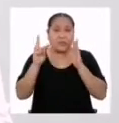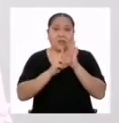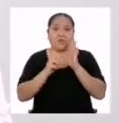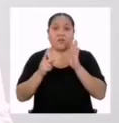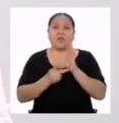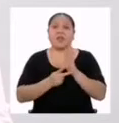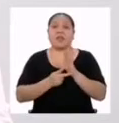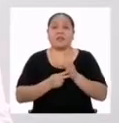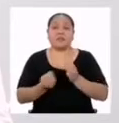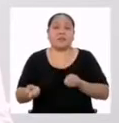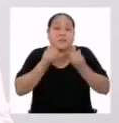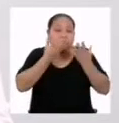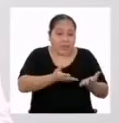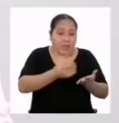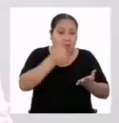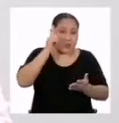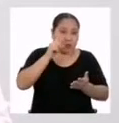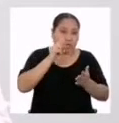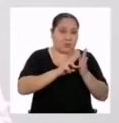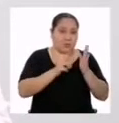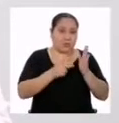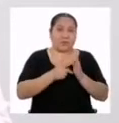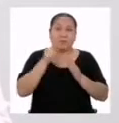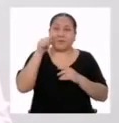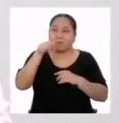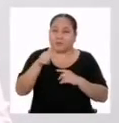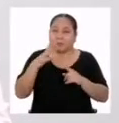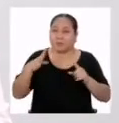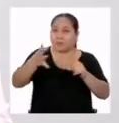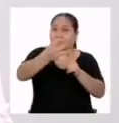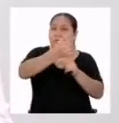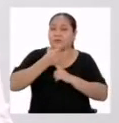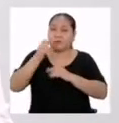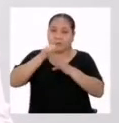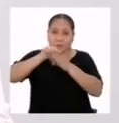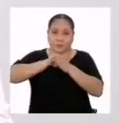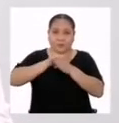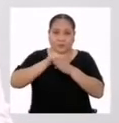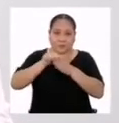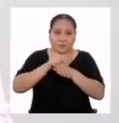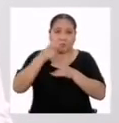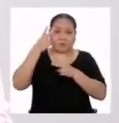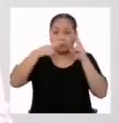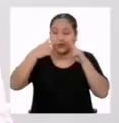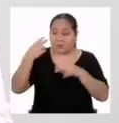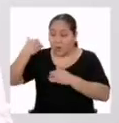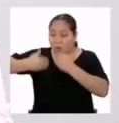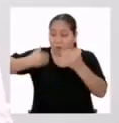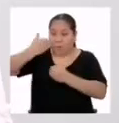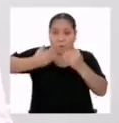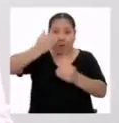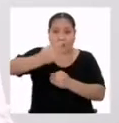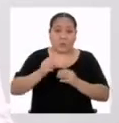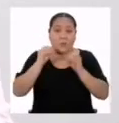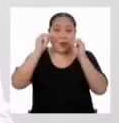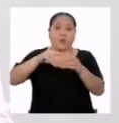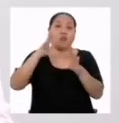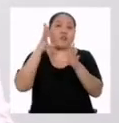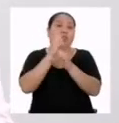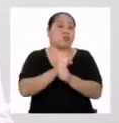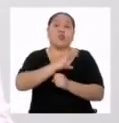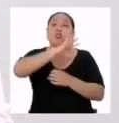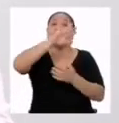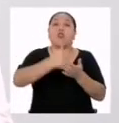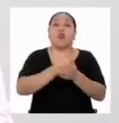un significado, y eso lo logramos con la práctica. Sigue los pasos que vimos hoy para hacer un resumen de todo lo que